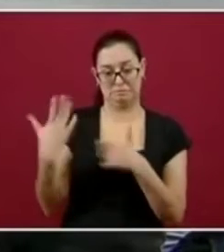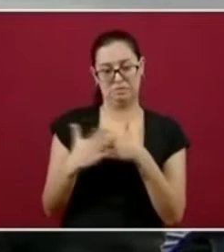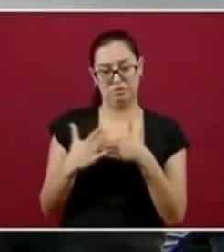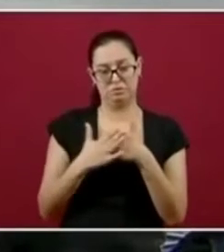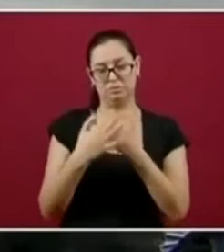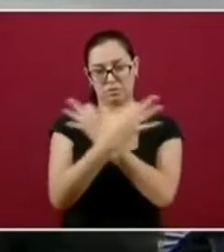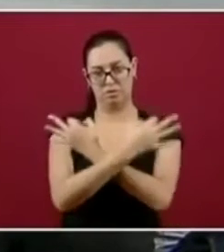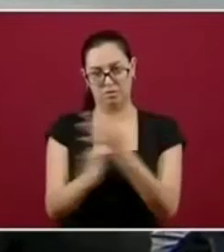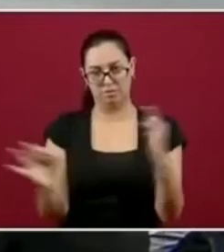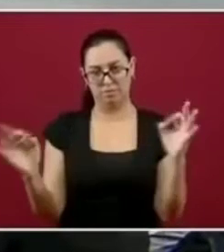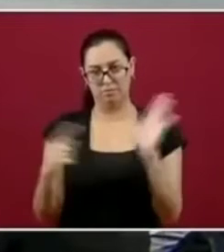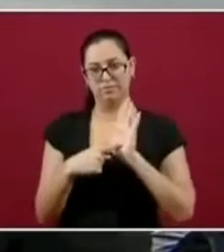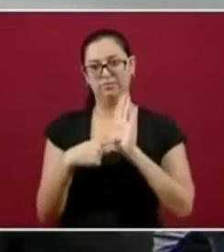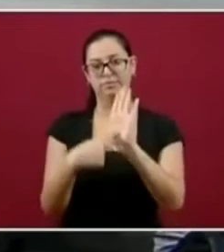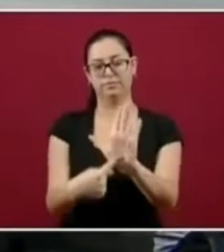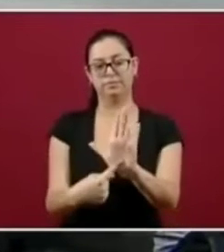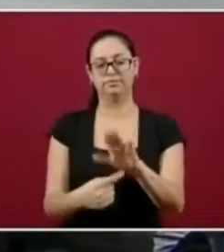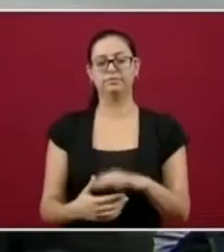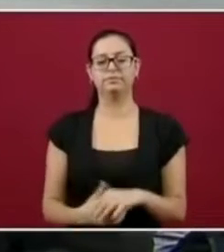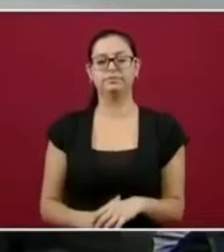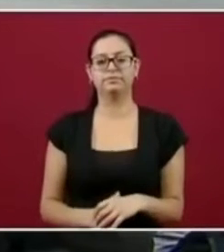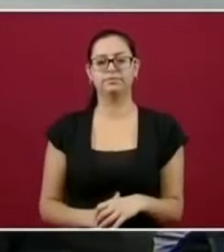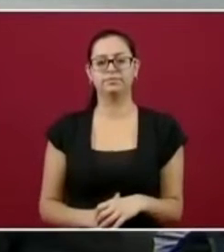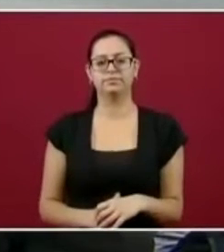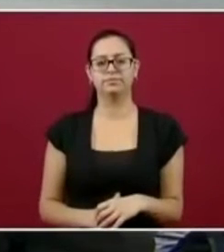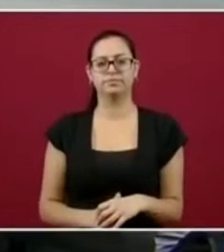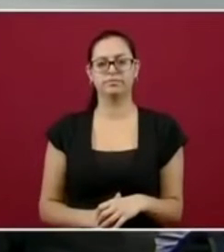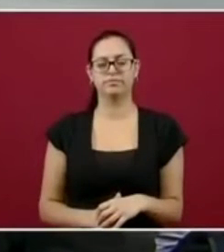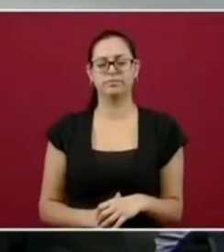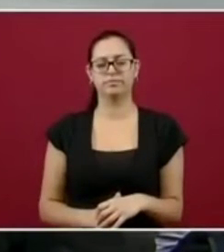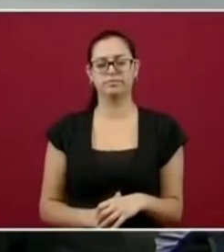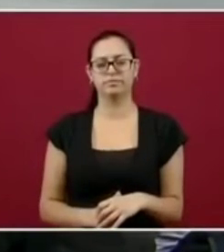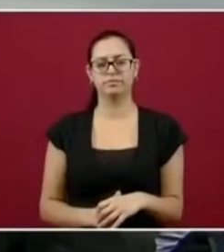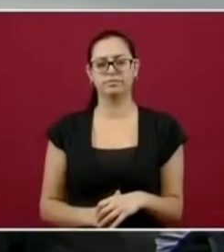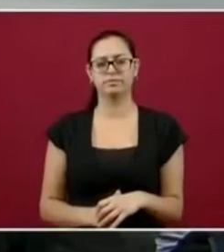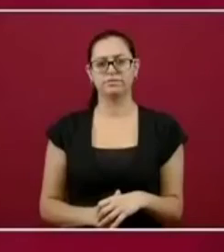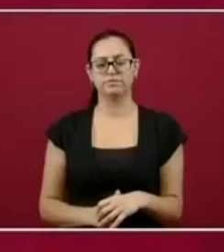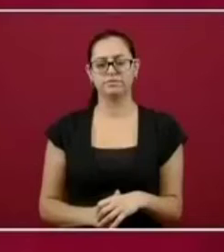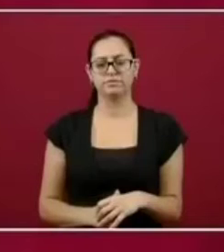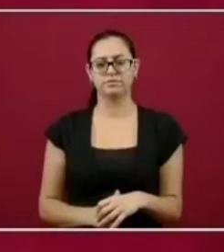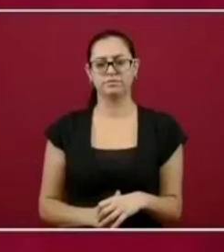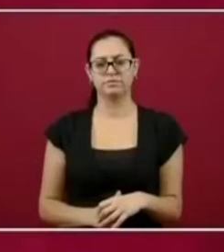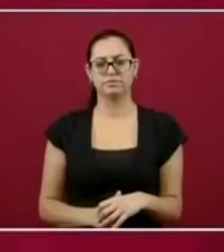se establecerá el mecanismo para reconocer